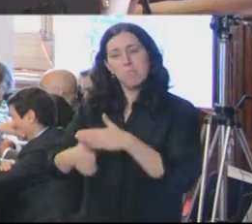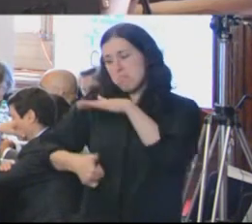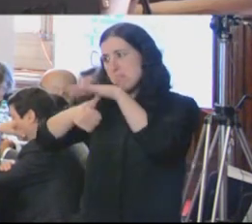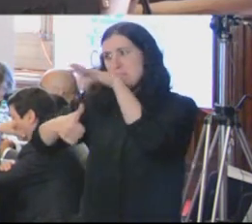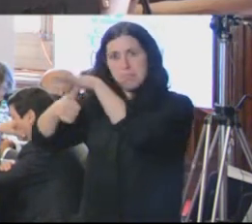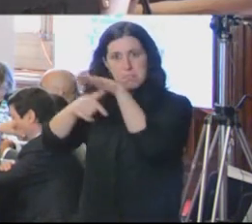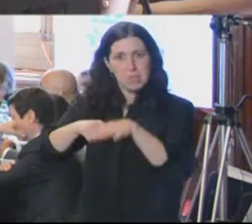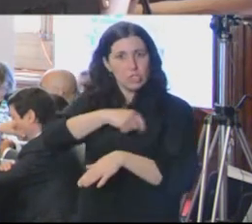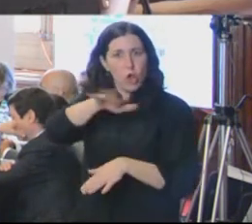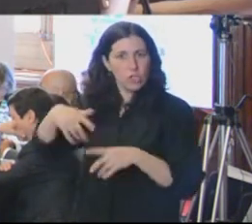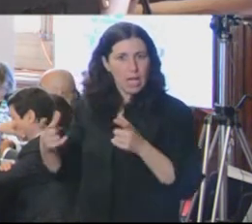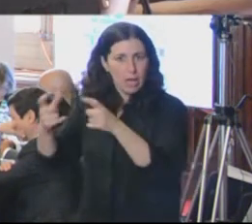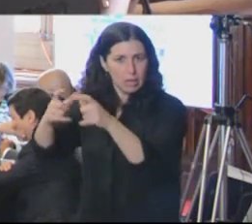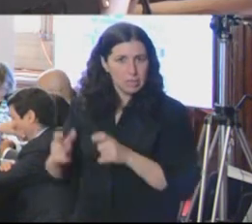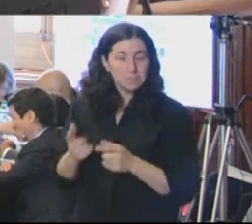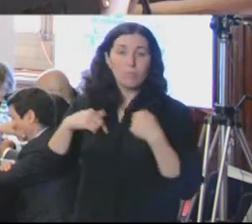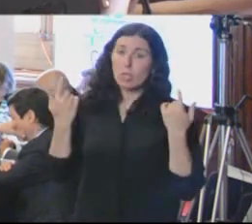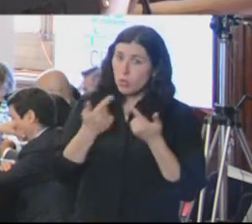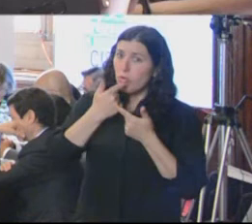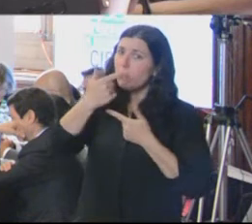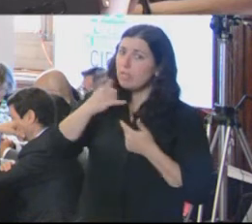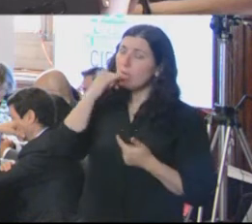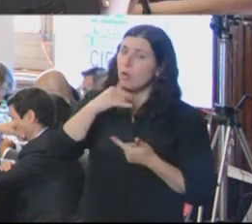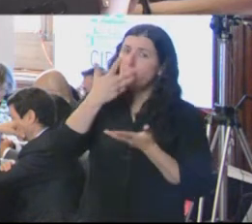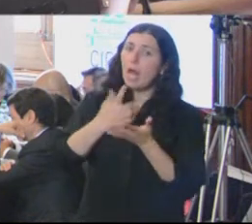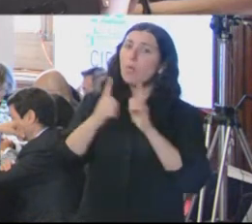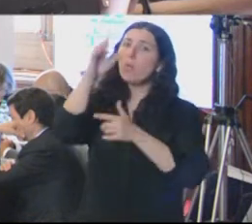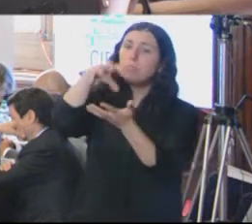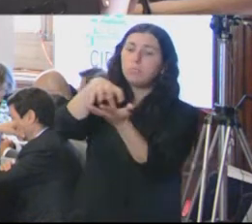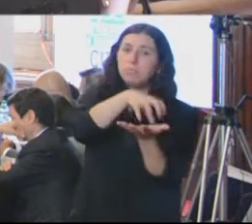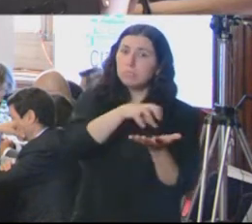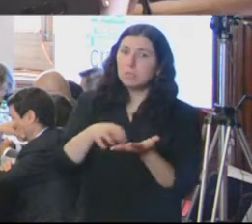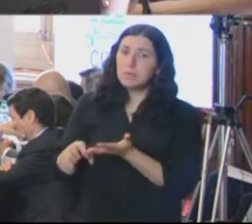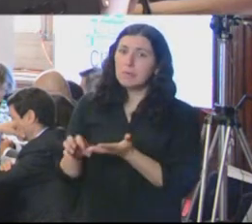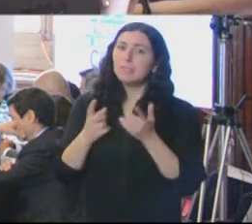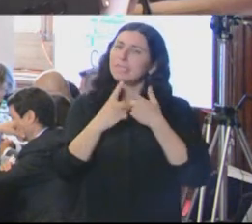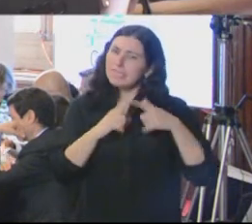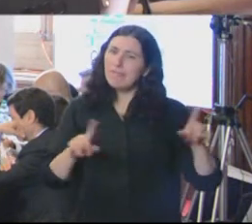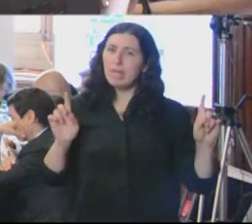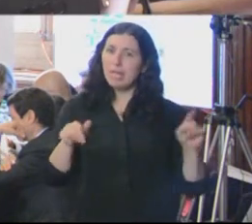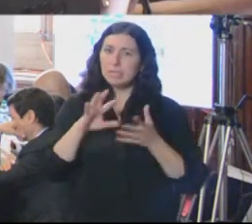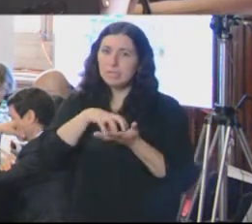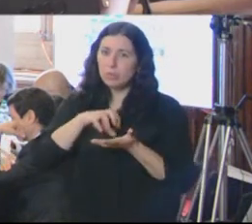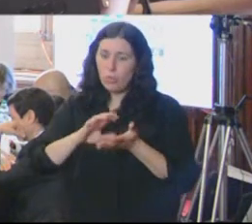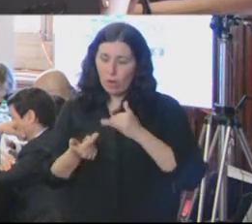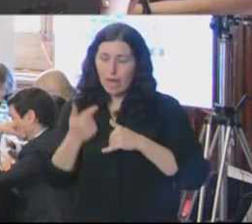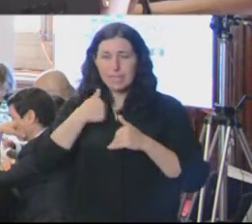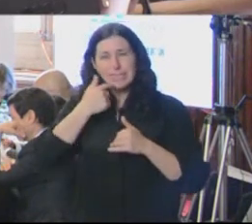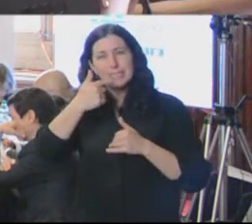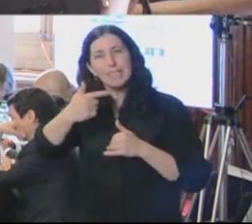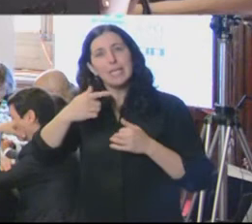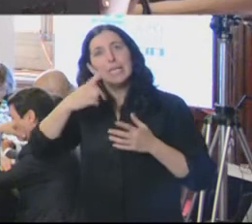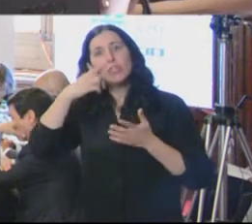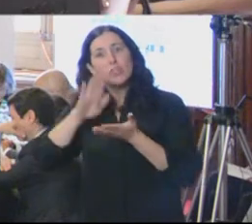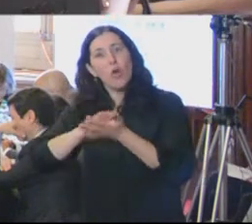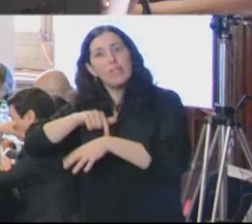comunales. A continuación, mencionaré algunos escenarios diferentes a la mesa de garantías donde hoy se analiza la situación de los defensores